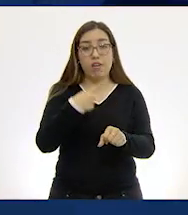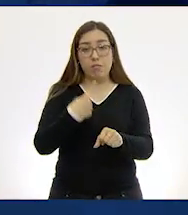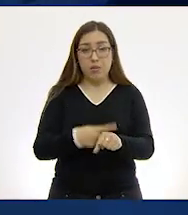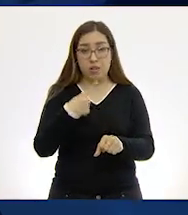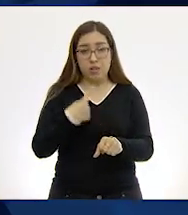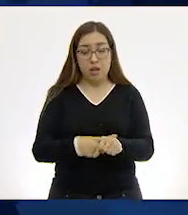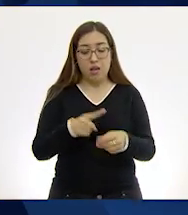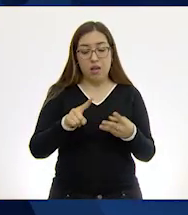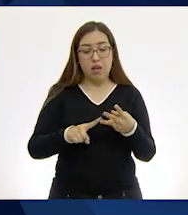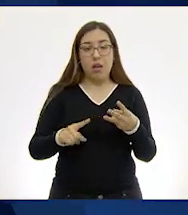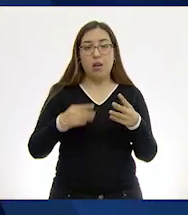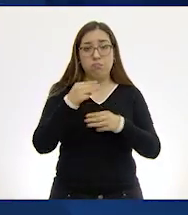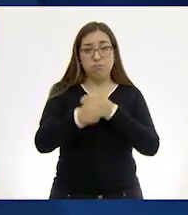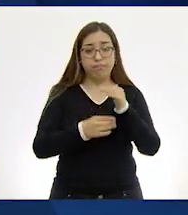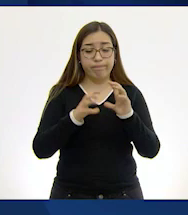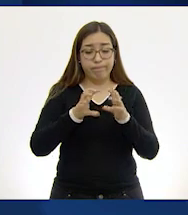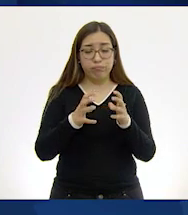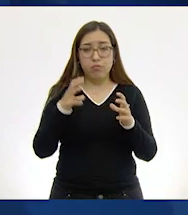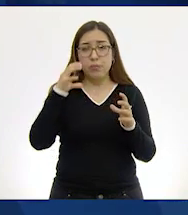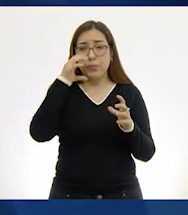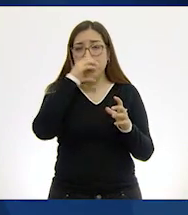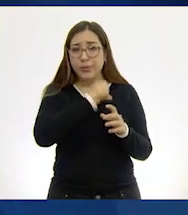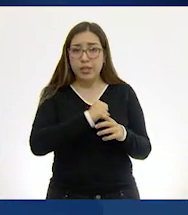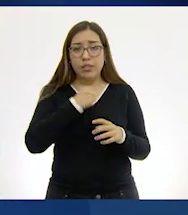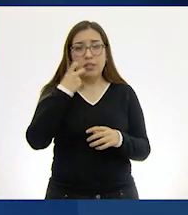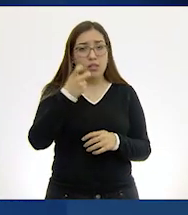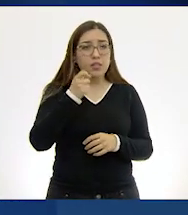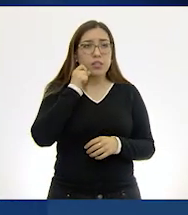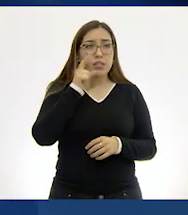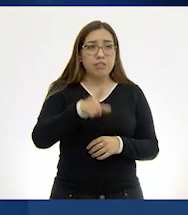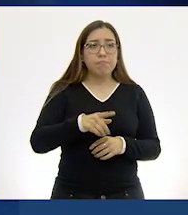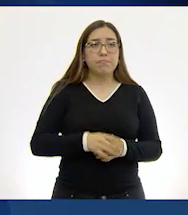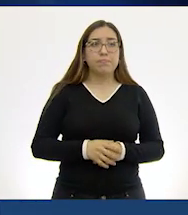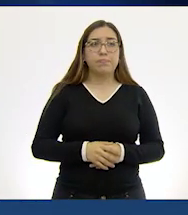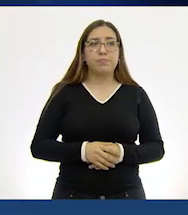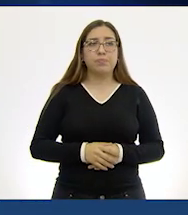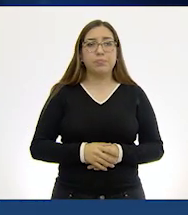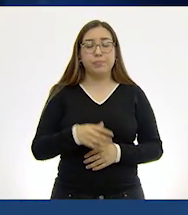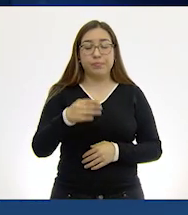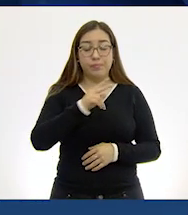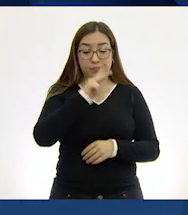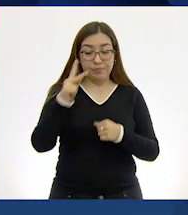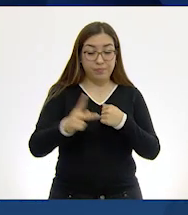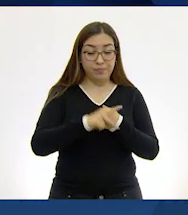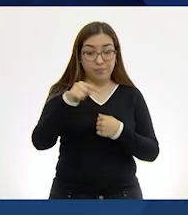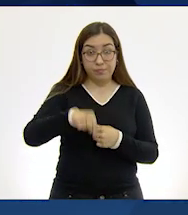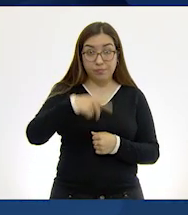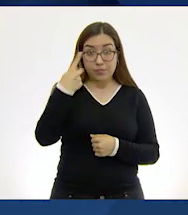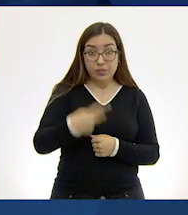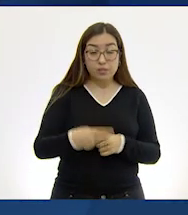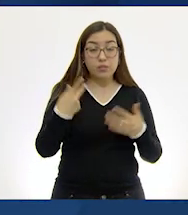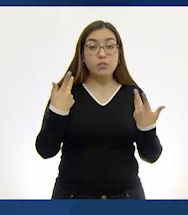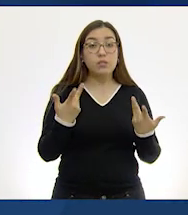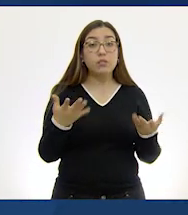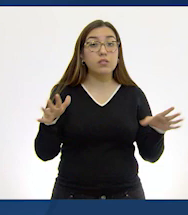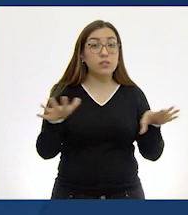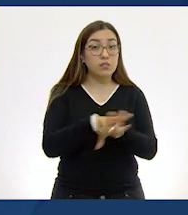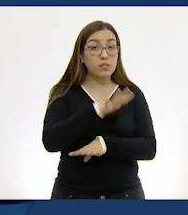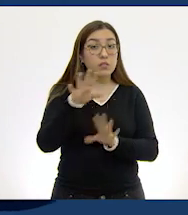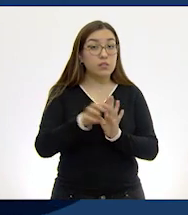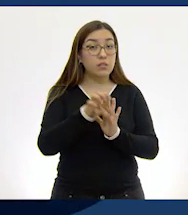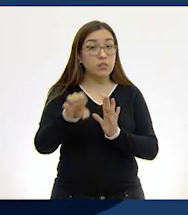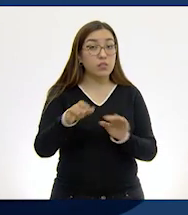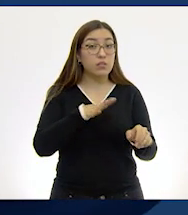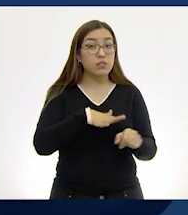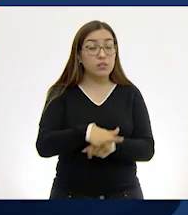emergentes, el calentamiento global o el cambio climático. El cambio climático en nuestro país lo podemos ver, por ejemplo,